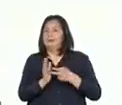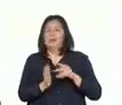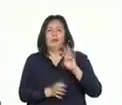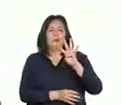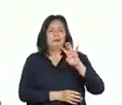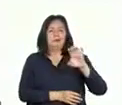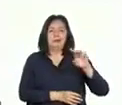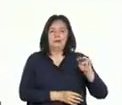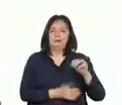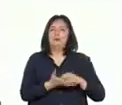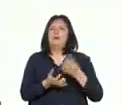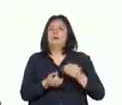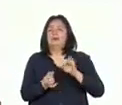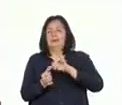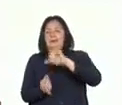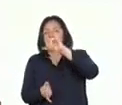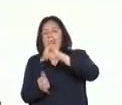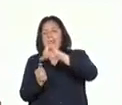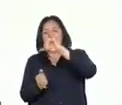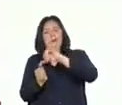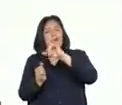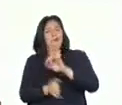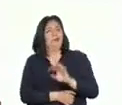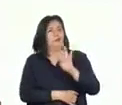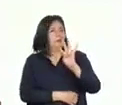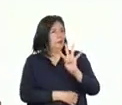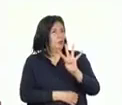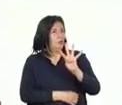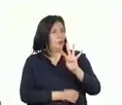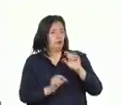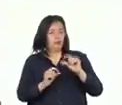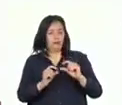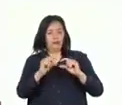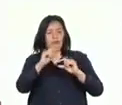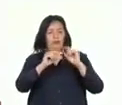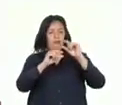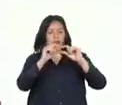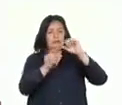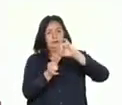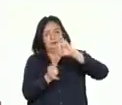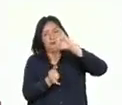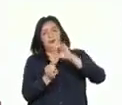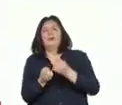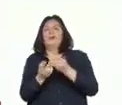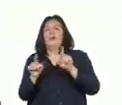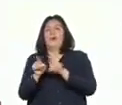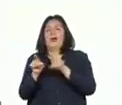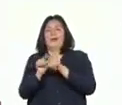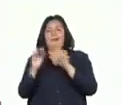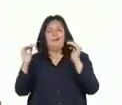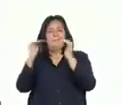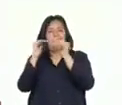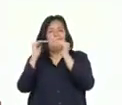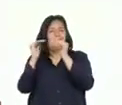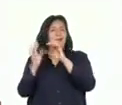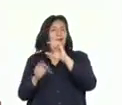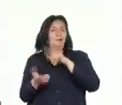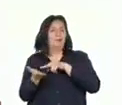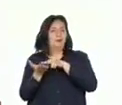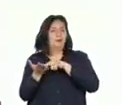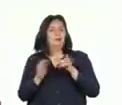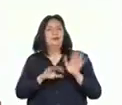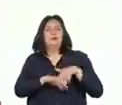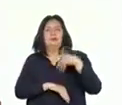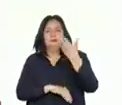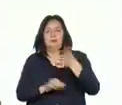centímetros. Porque la altura de 4 cuadraditos apilados igualan la altura del borrador. Lo siguiente fue